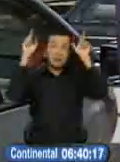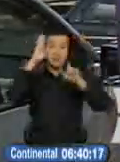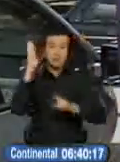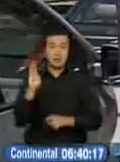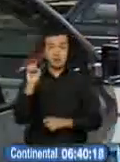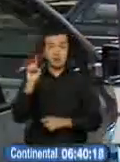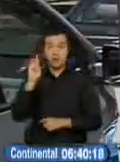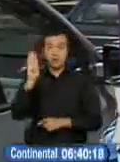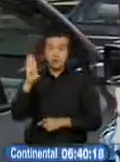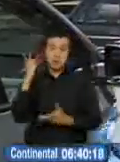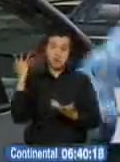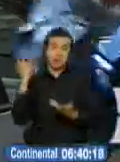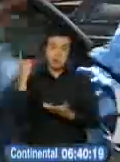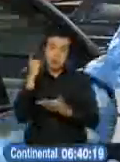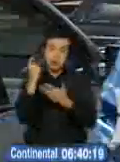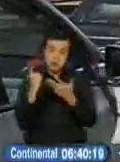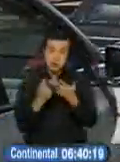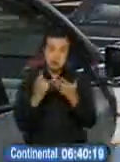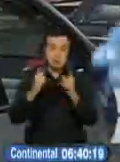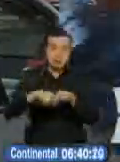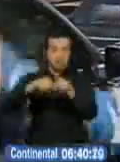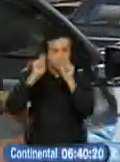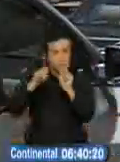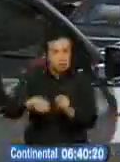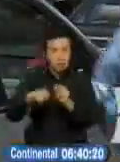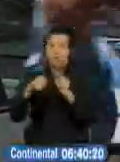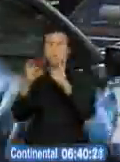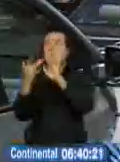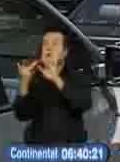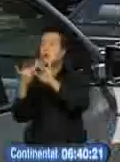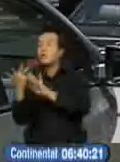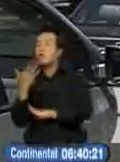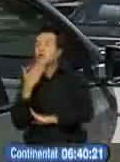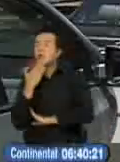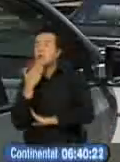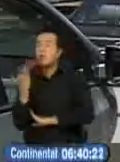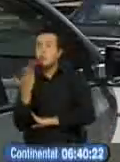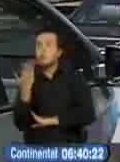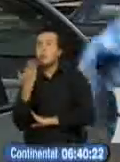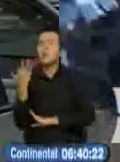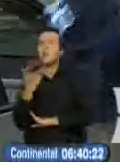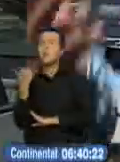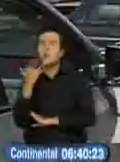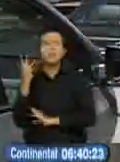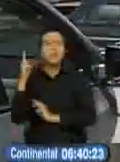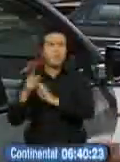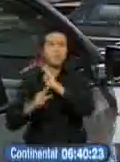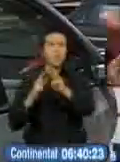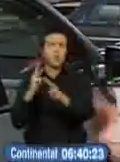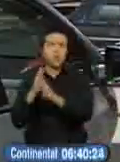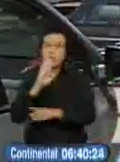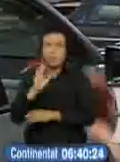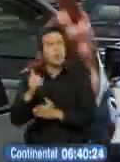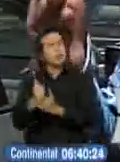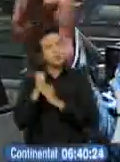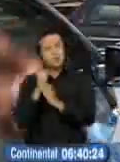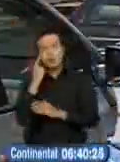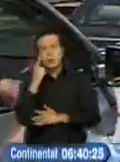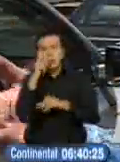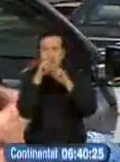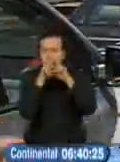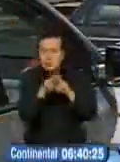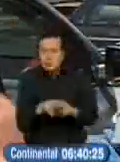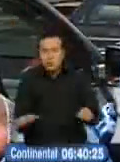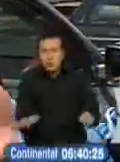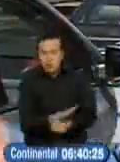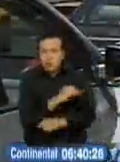tener los convenios, los contactos y las redes creadas a nivel global para poder llevar a